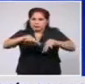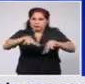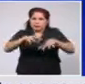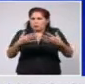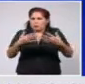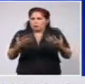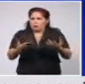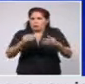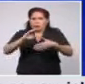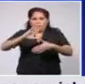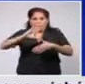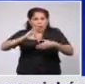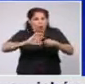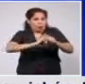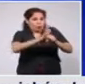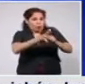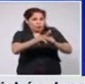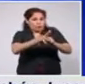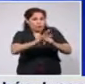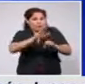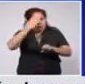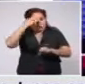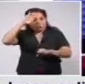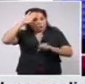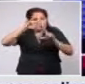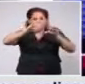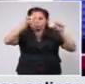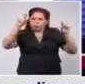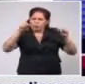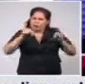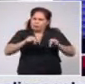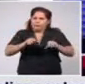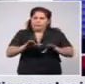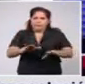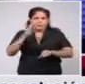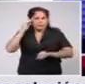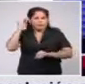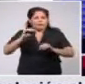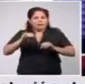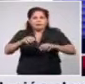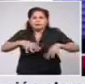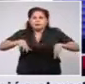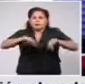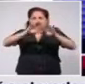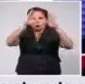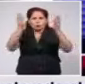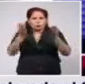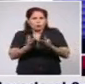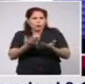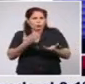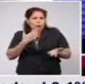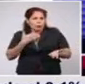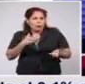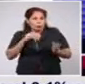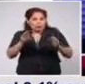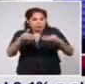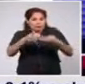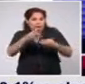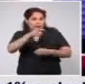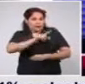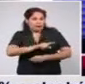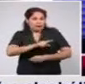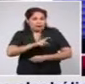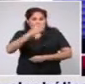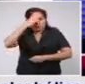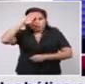la COVID-19 en Cuba. Le propongo una pausa antes de conocer la situación internacional. Al cierre del día de ayer, la nación